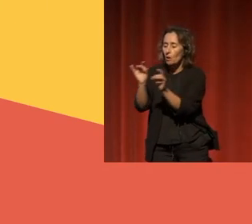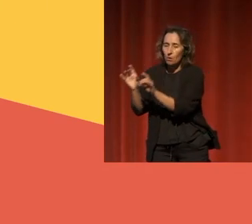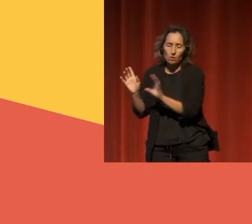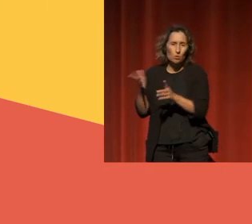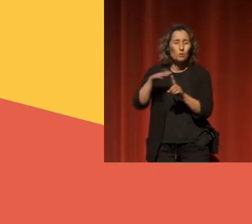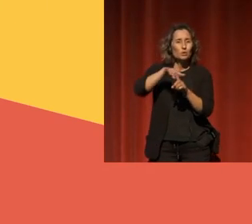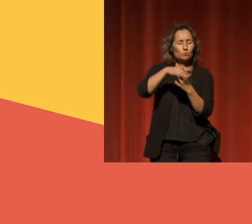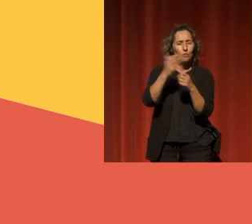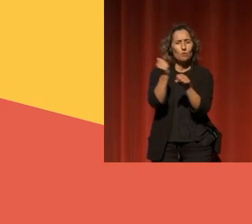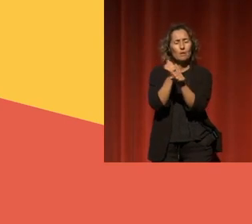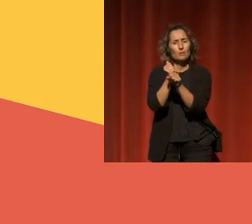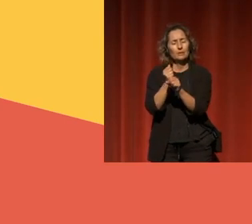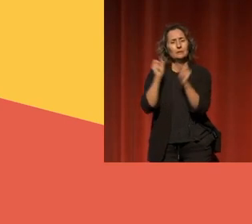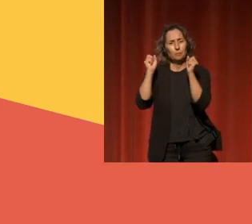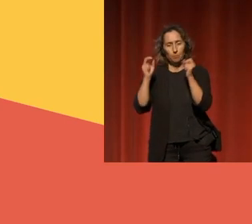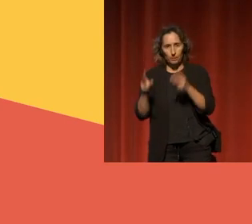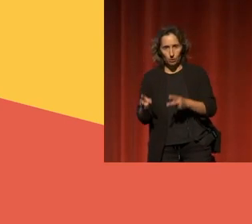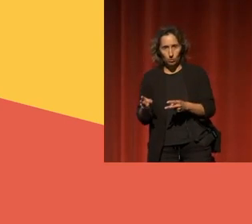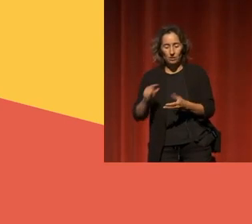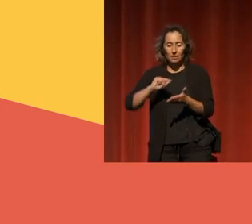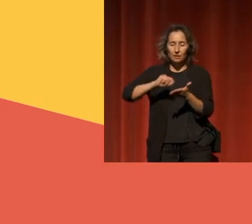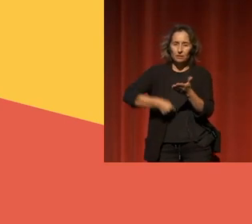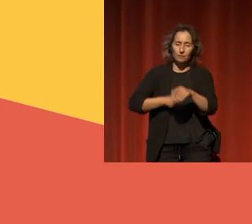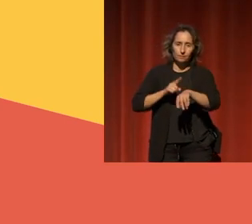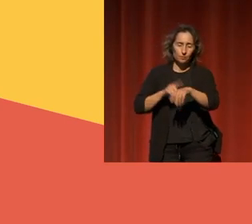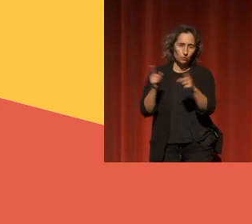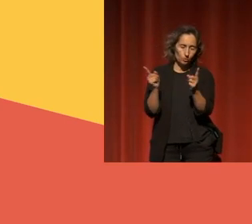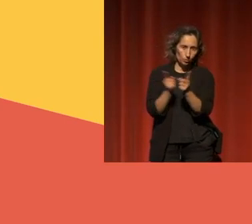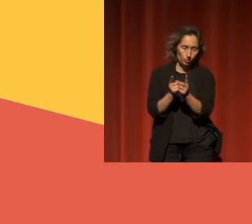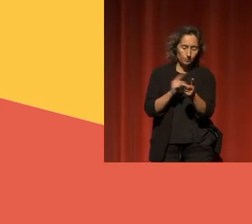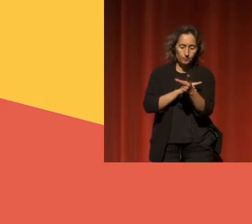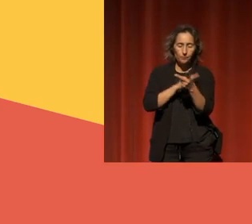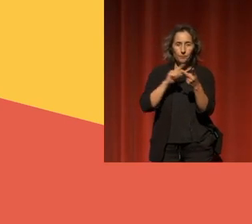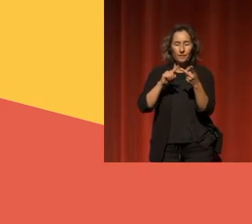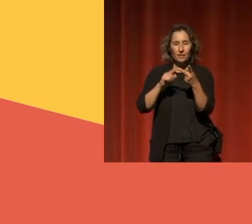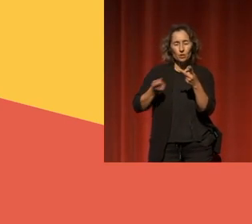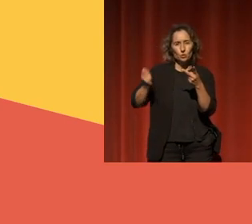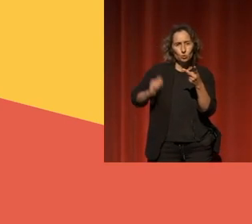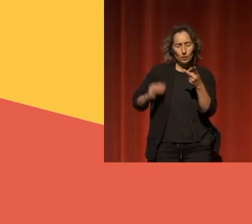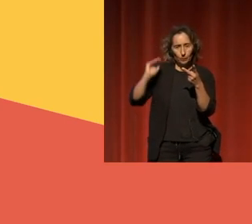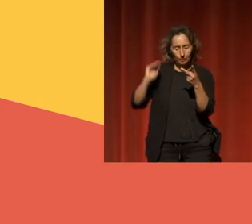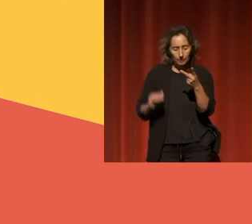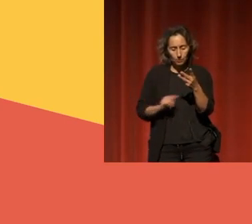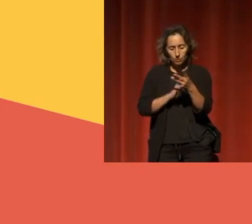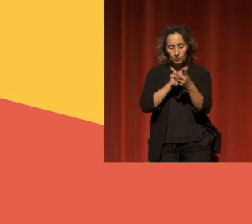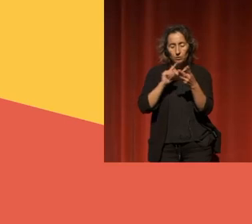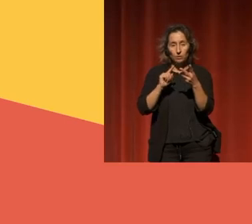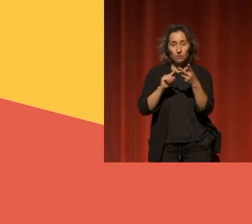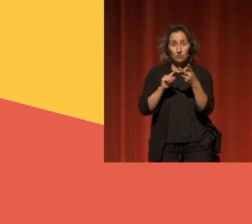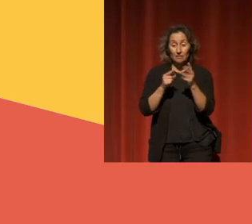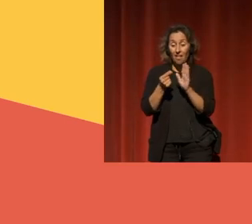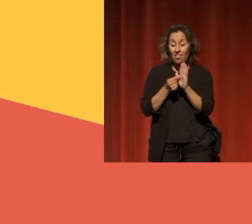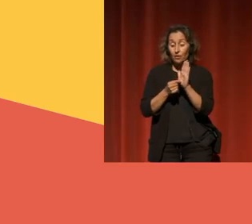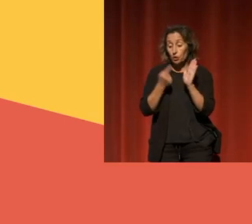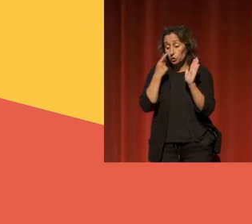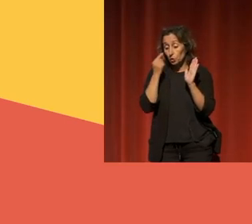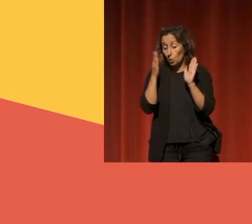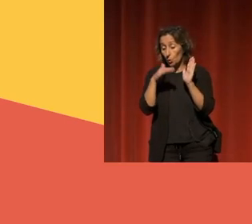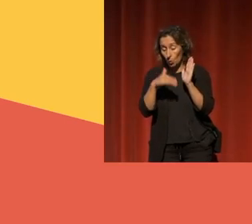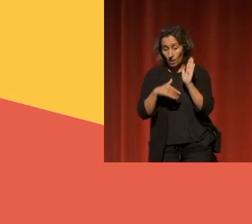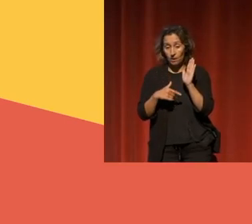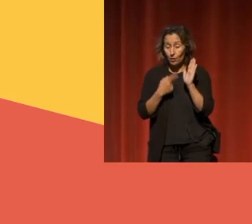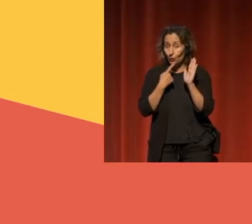condiciones laborales más contratos a tiempo parcial eh menores salarios esto no está en los datos pero yo creo que